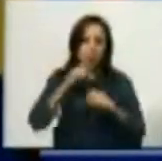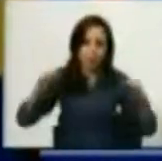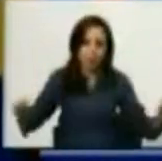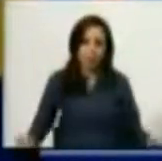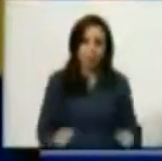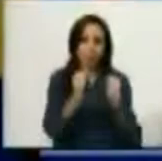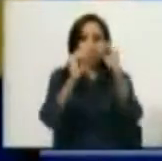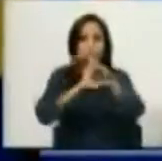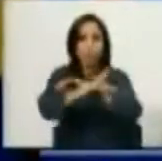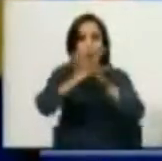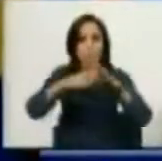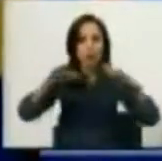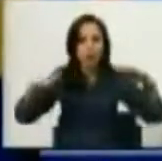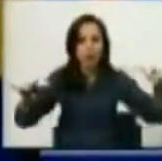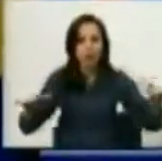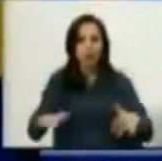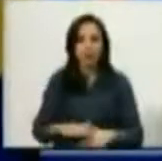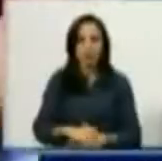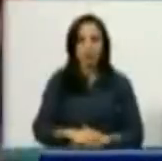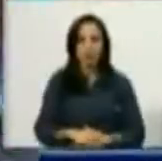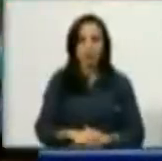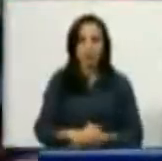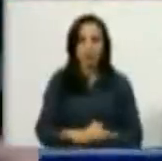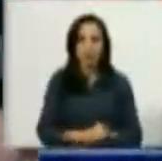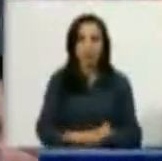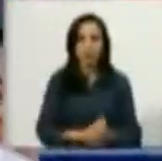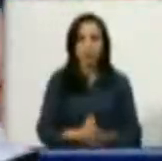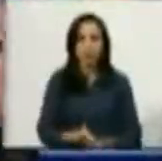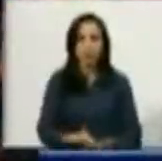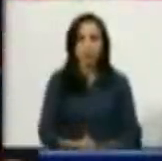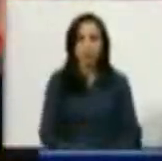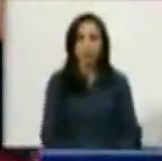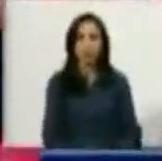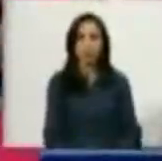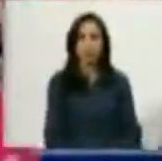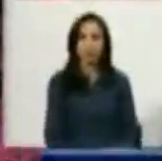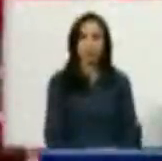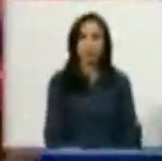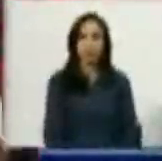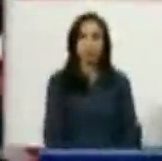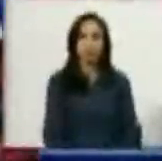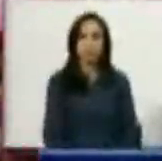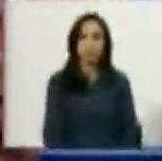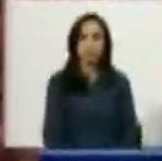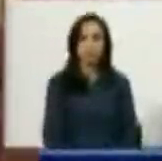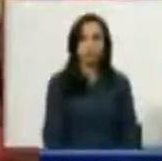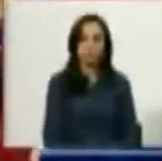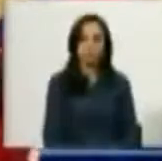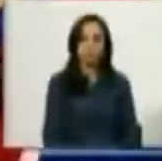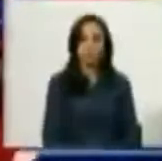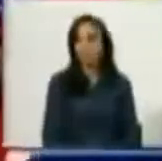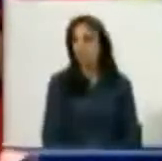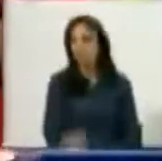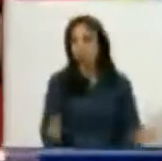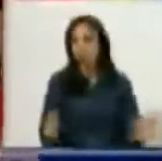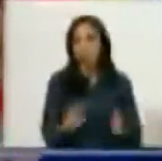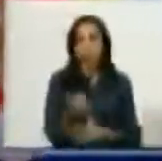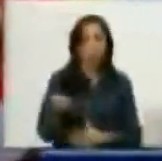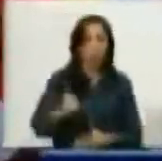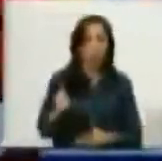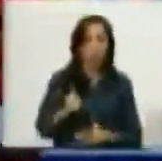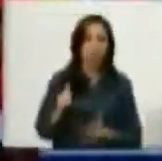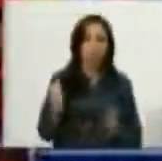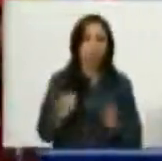Caribe uno de los Caribes antes que cualquier otra cosa